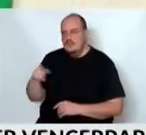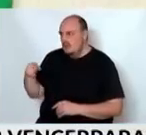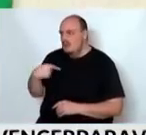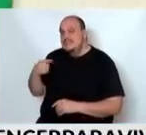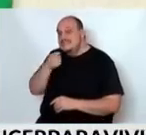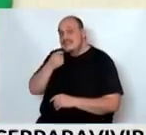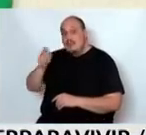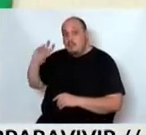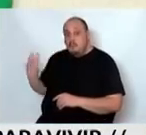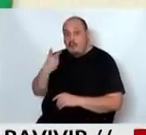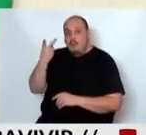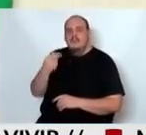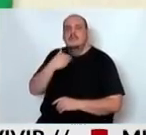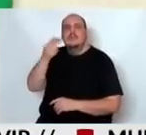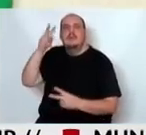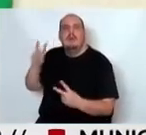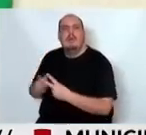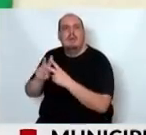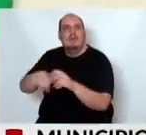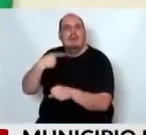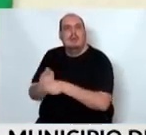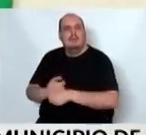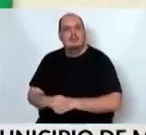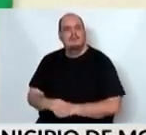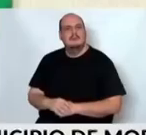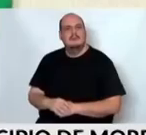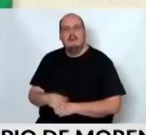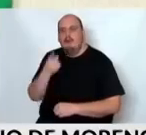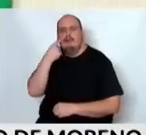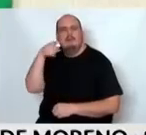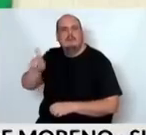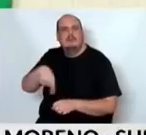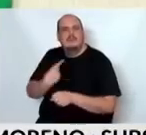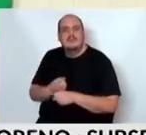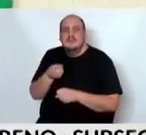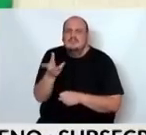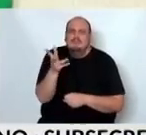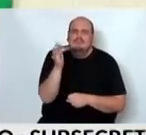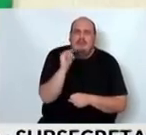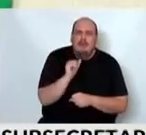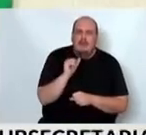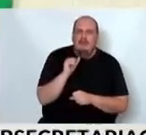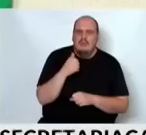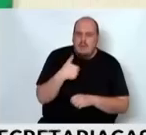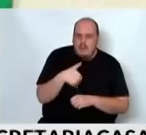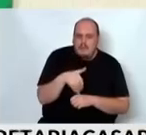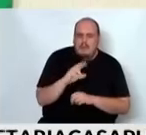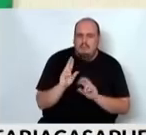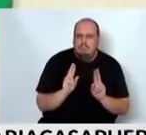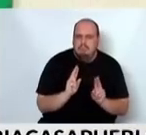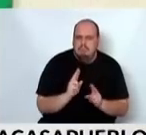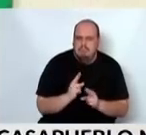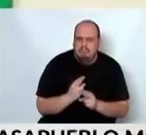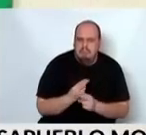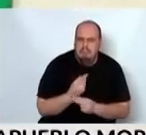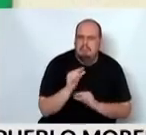suicidio diario, con el silencio y el asesinato diario. Hablemos. Parece